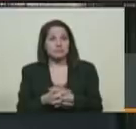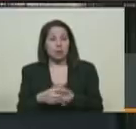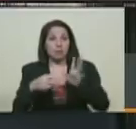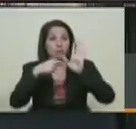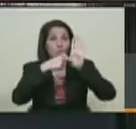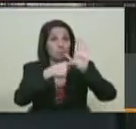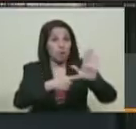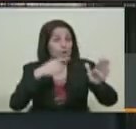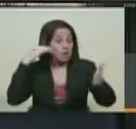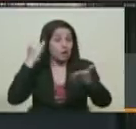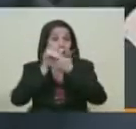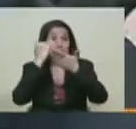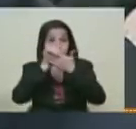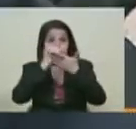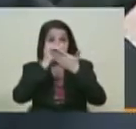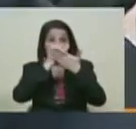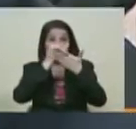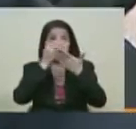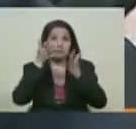las pruebas.